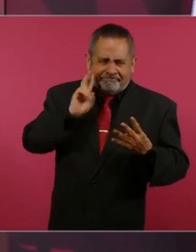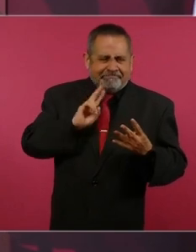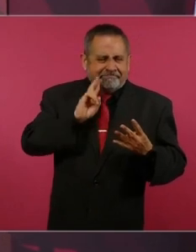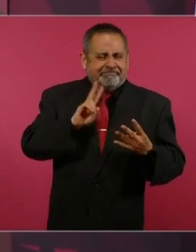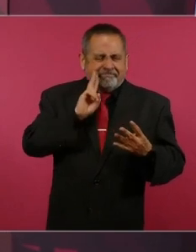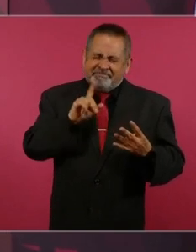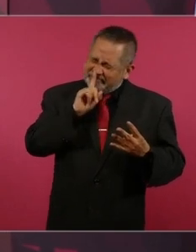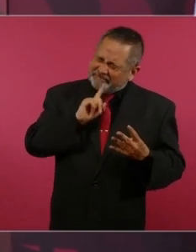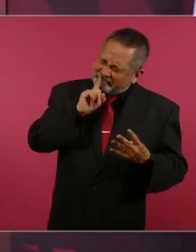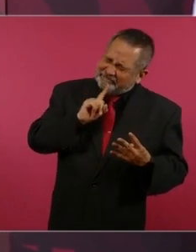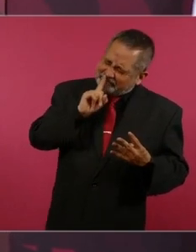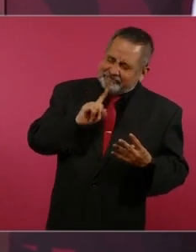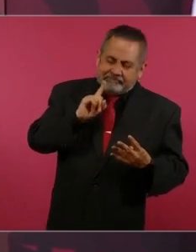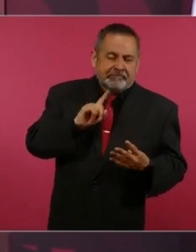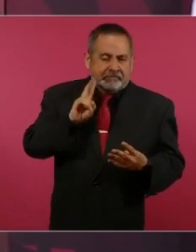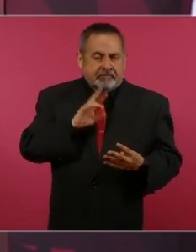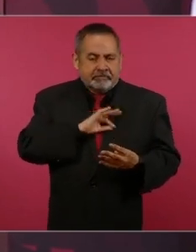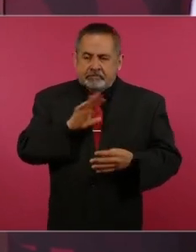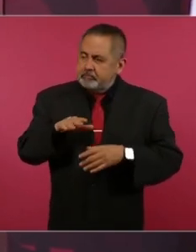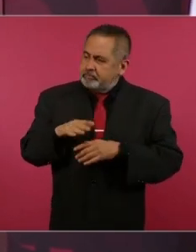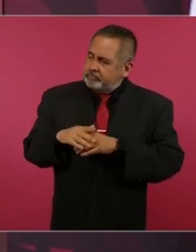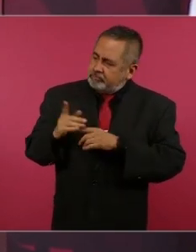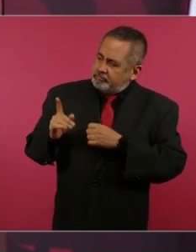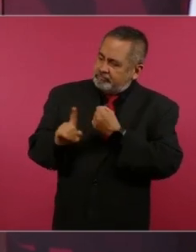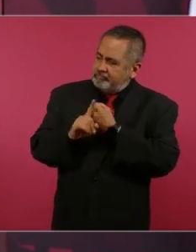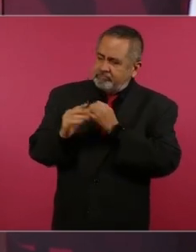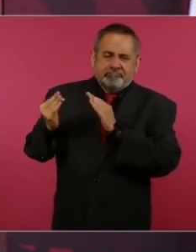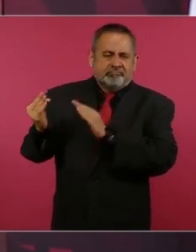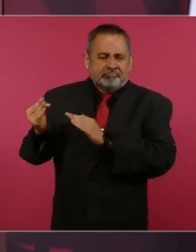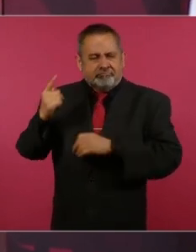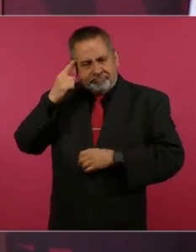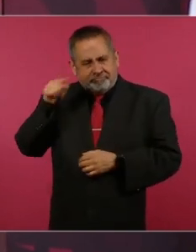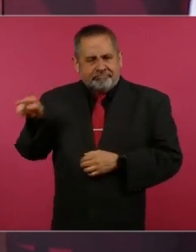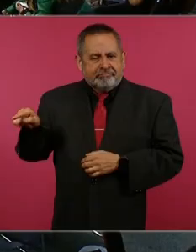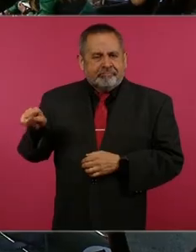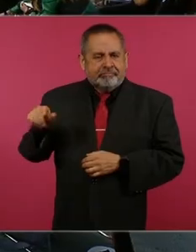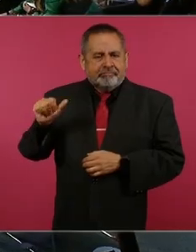mentir para enfrentar a